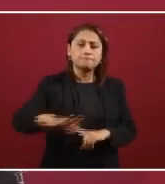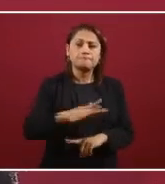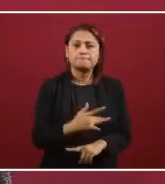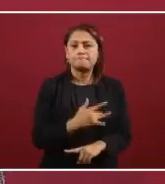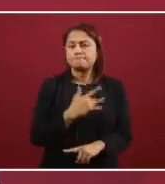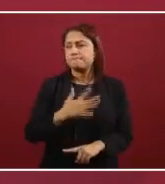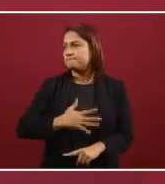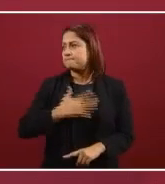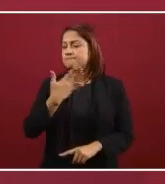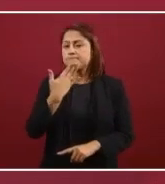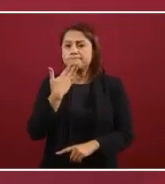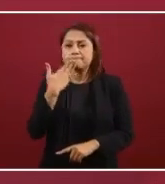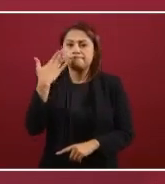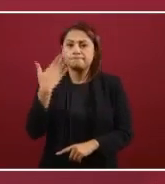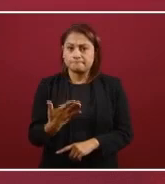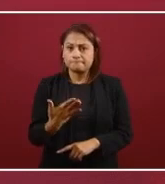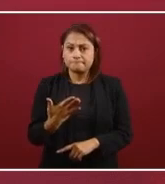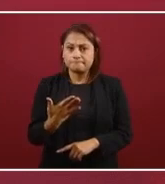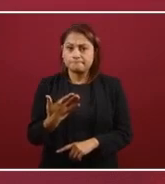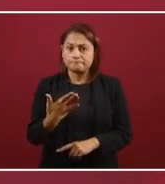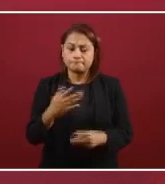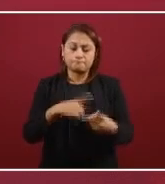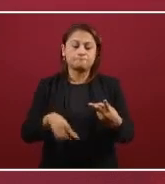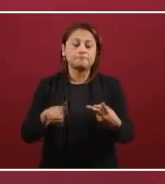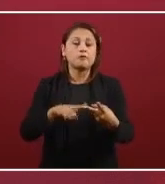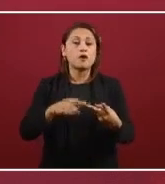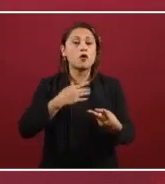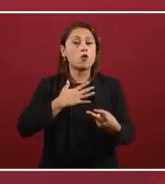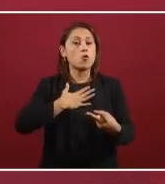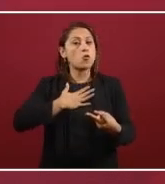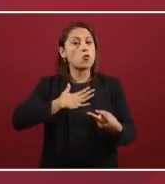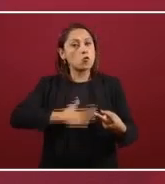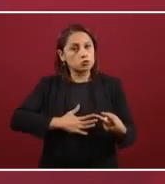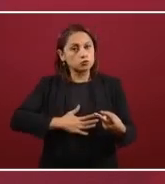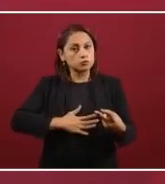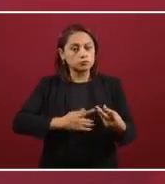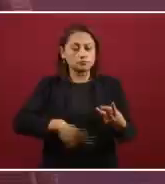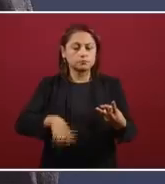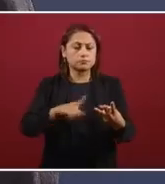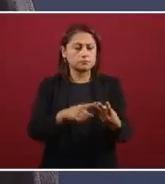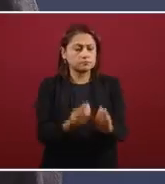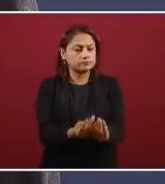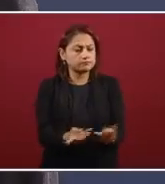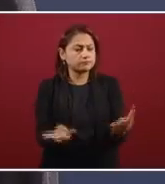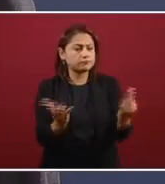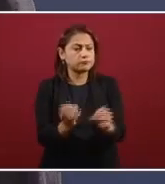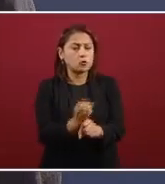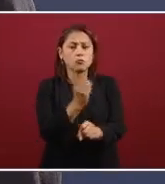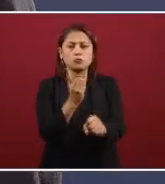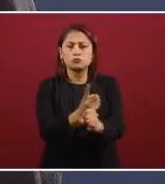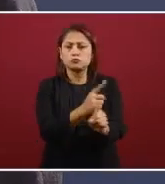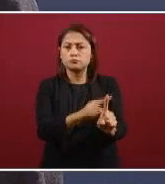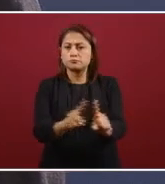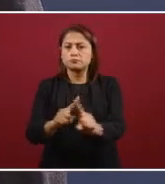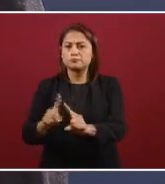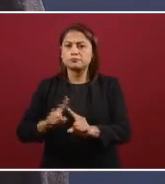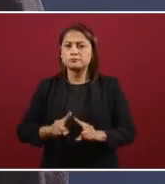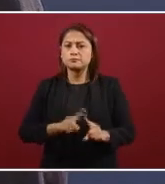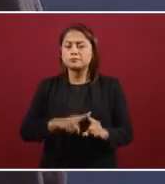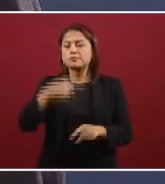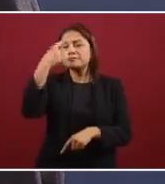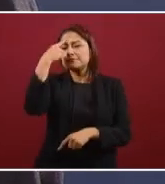la justicia, el crear oportunidades para que no